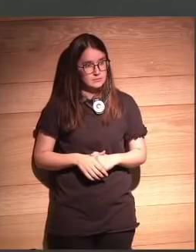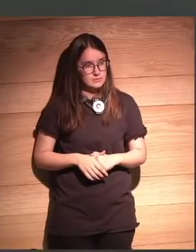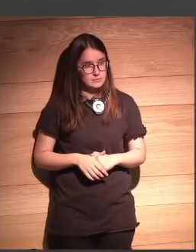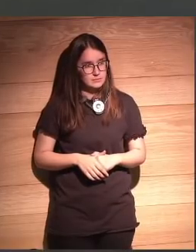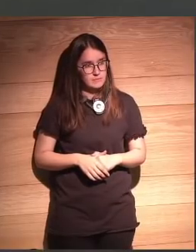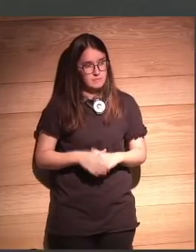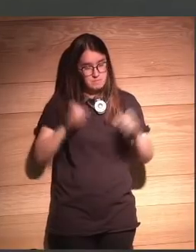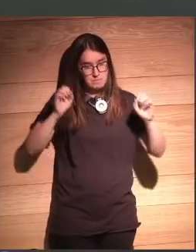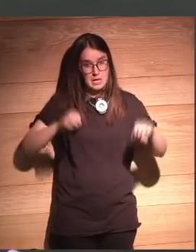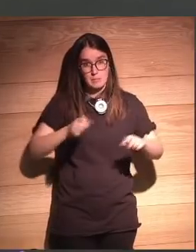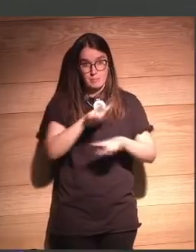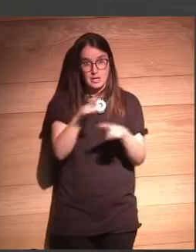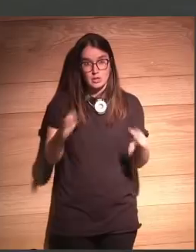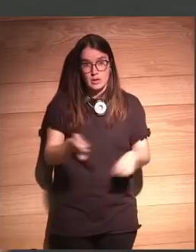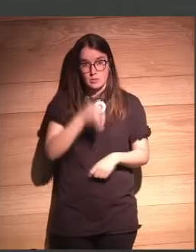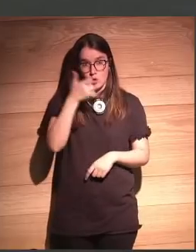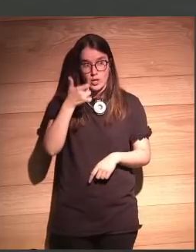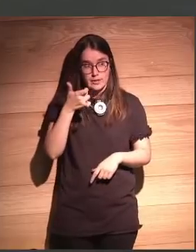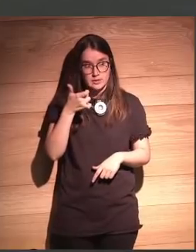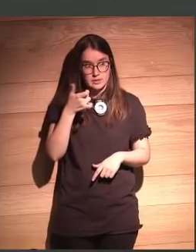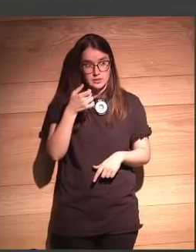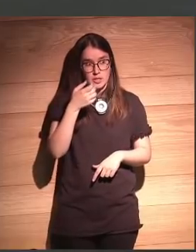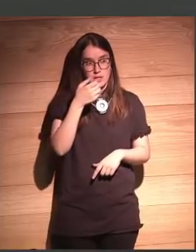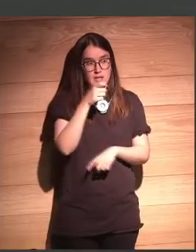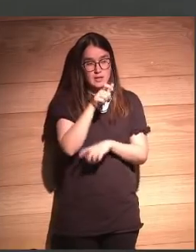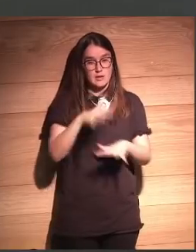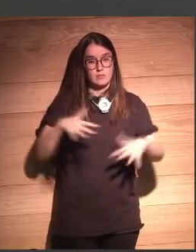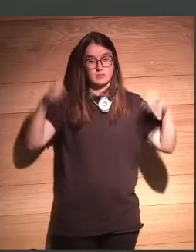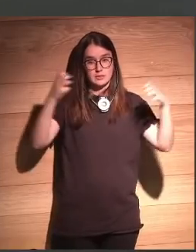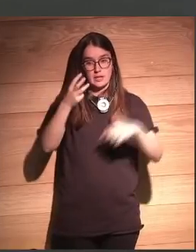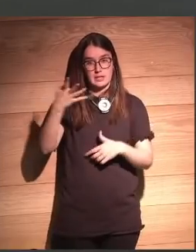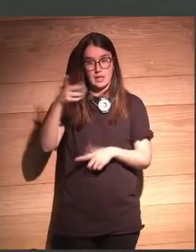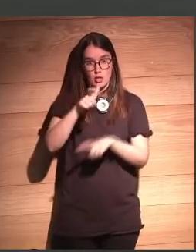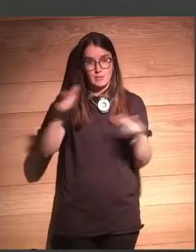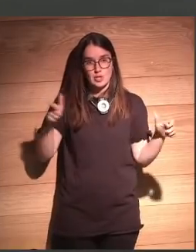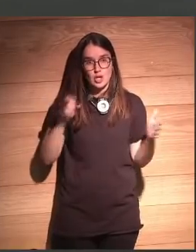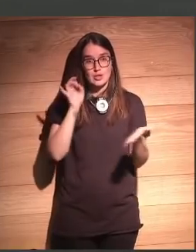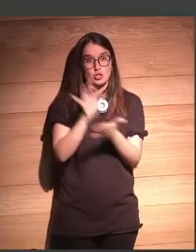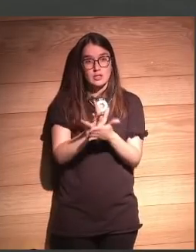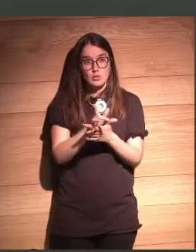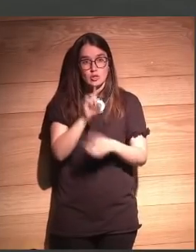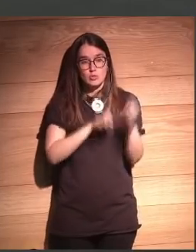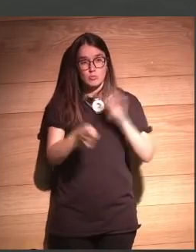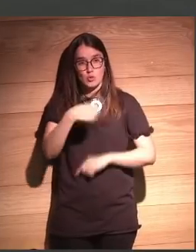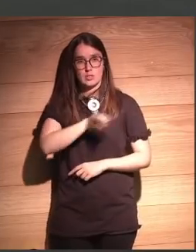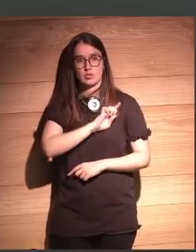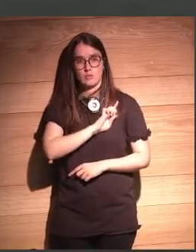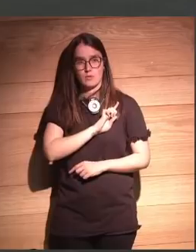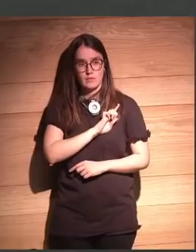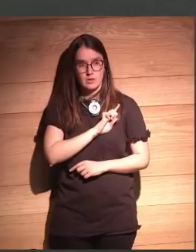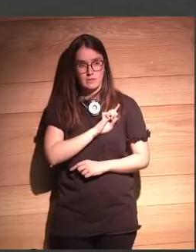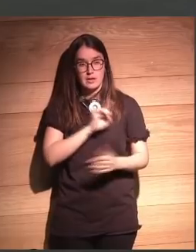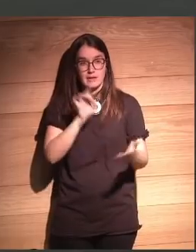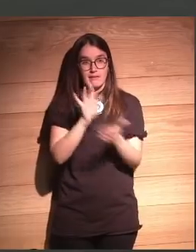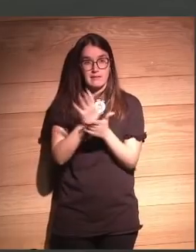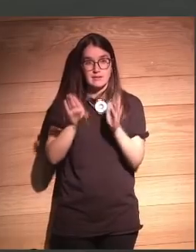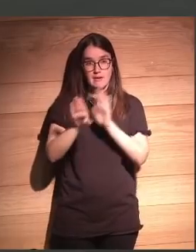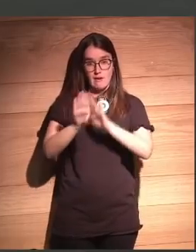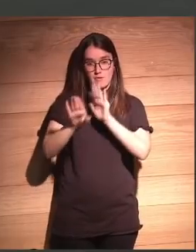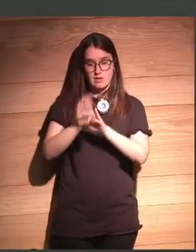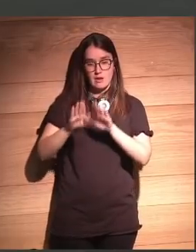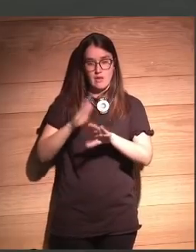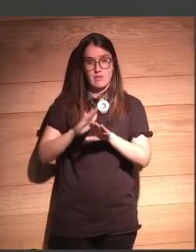Javi, poca gente. Es que estamos 35 personas aquí. Los desahucios son nuestro problema. Que echen a la vecina de al